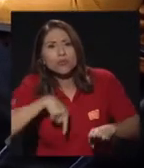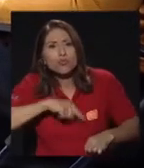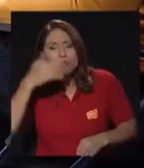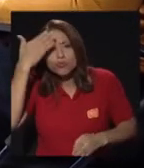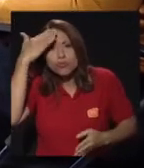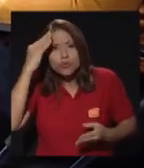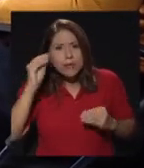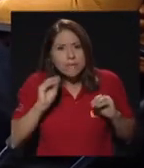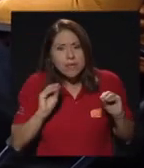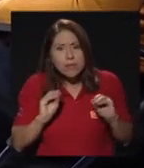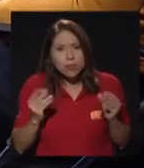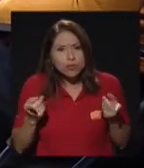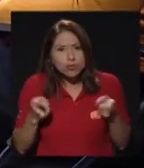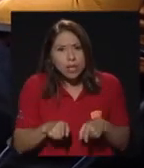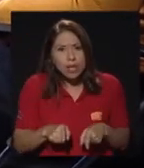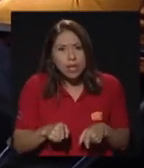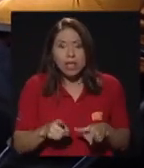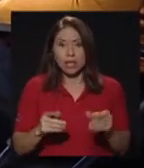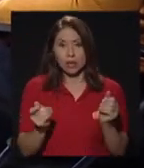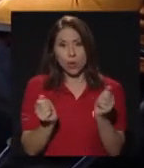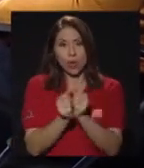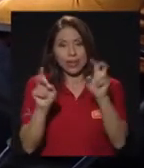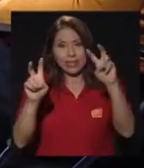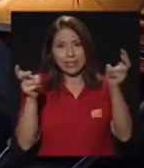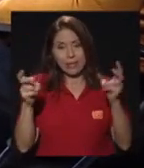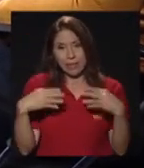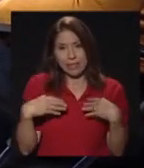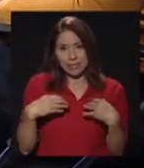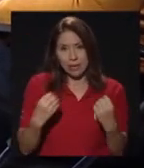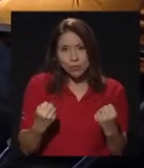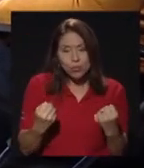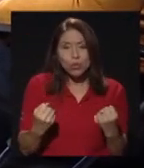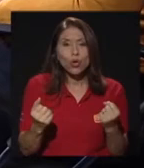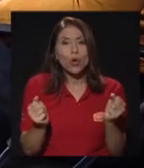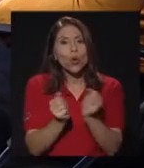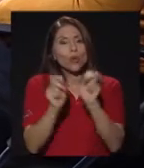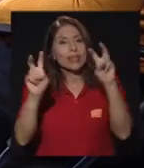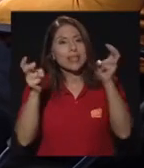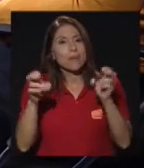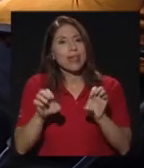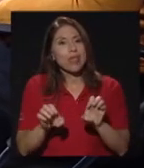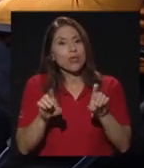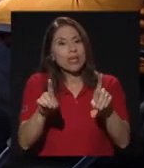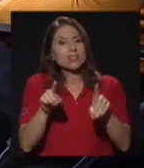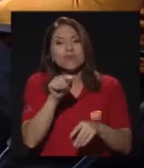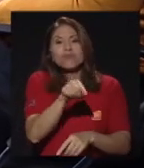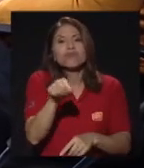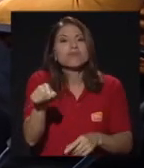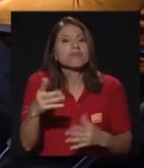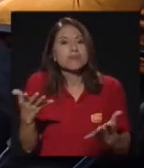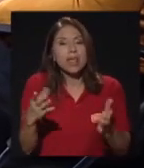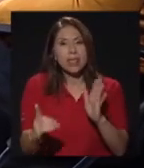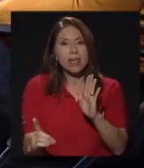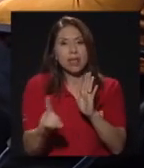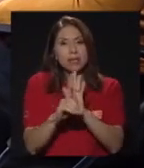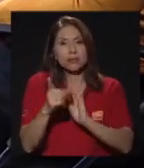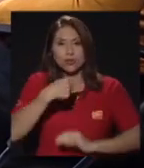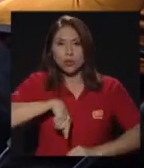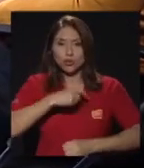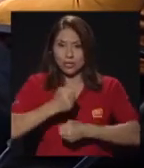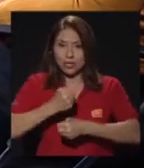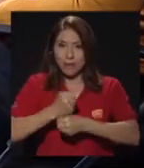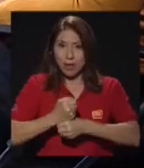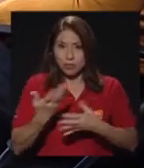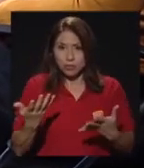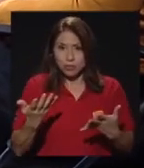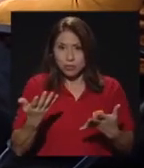Queremos el tema de salud, de educación. Son derechos, nosotros trabajamos, entonces la salud es un